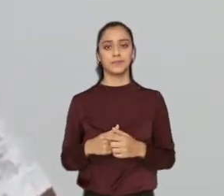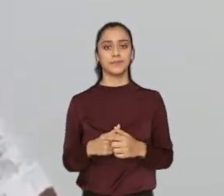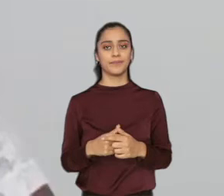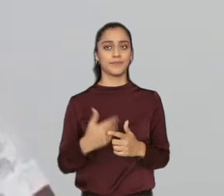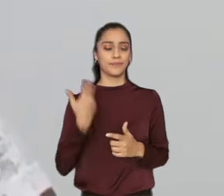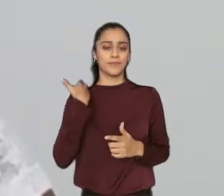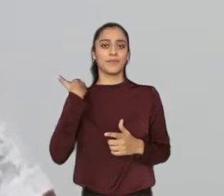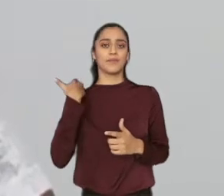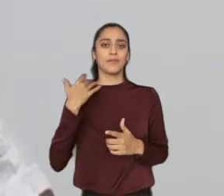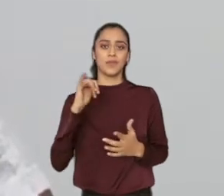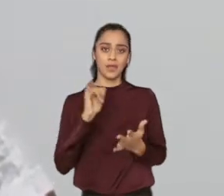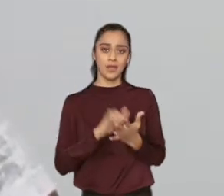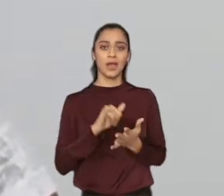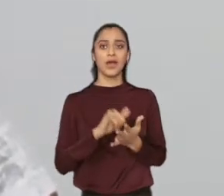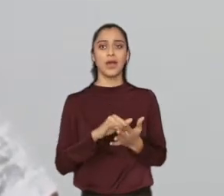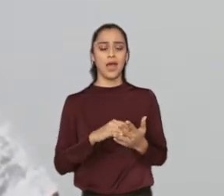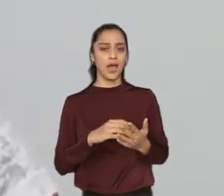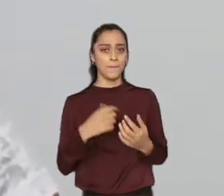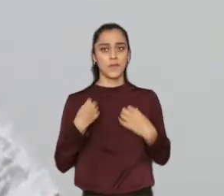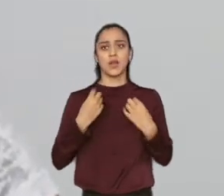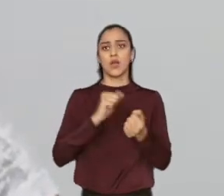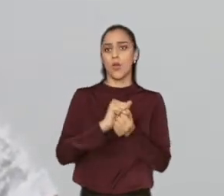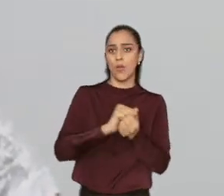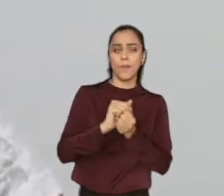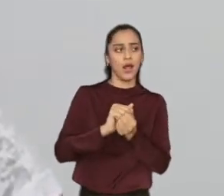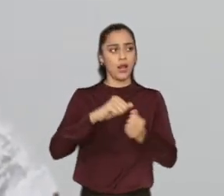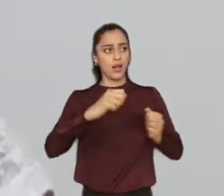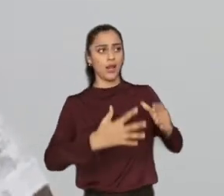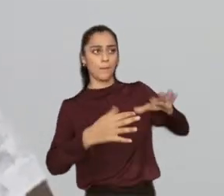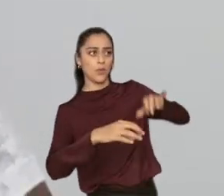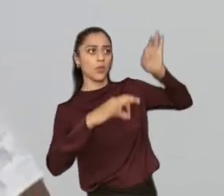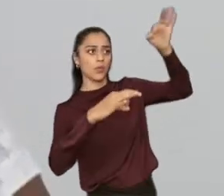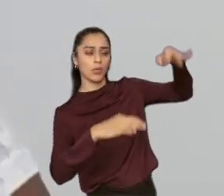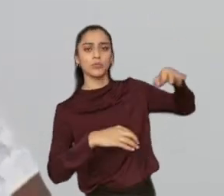Pero ahí lavo la ropa, lo guindo